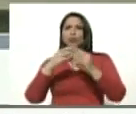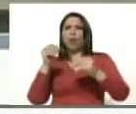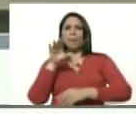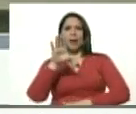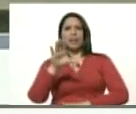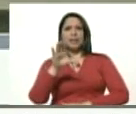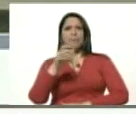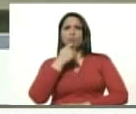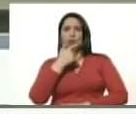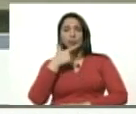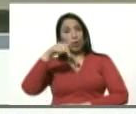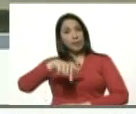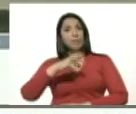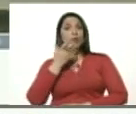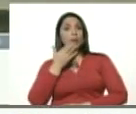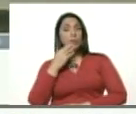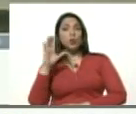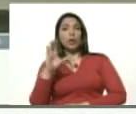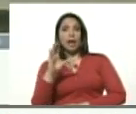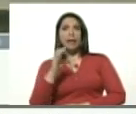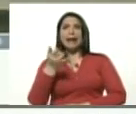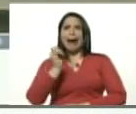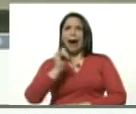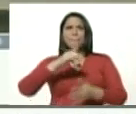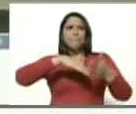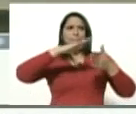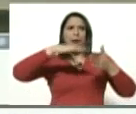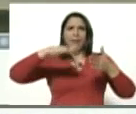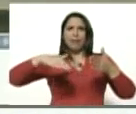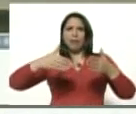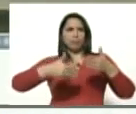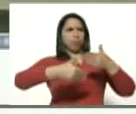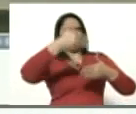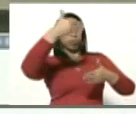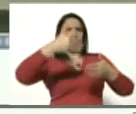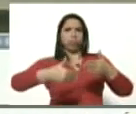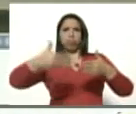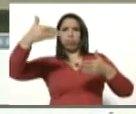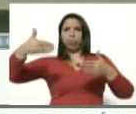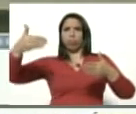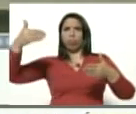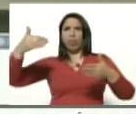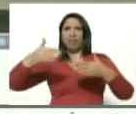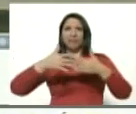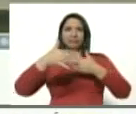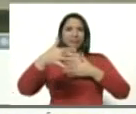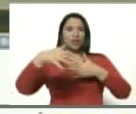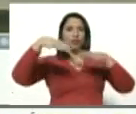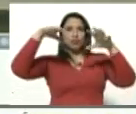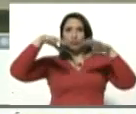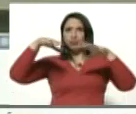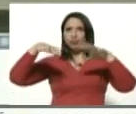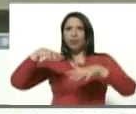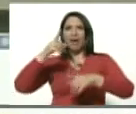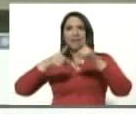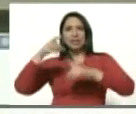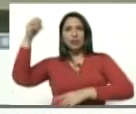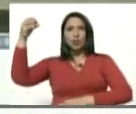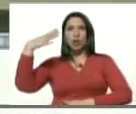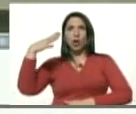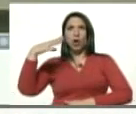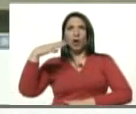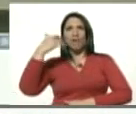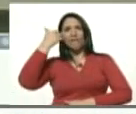por ejemplo, en Caracas hay un poco de paredones. Que bueno, con el pasar del tiempo, la lluvia, a veces el sol, se